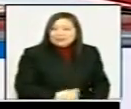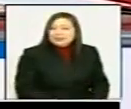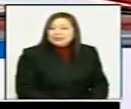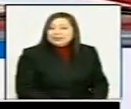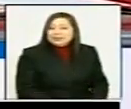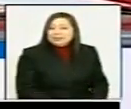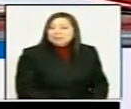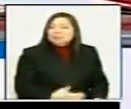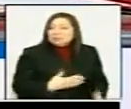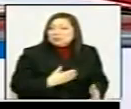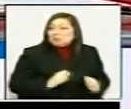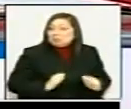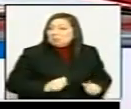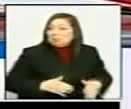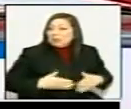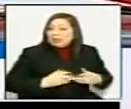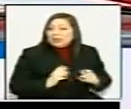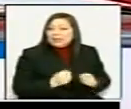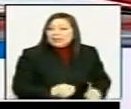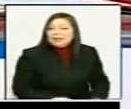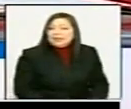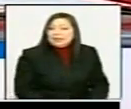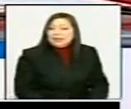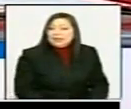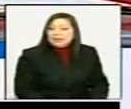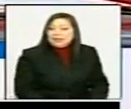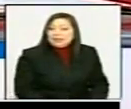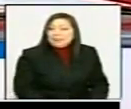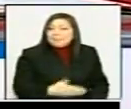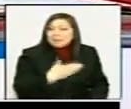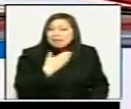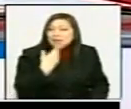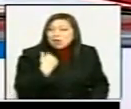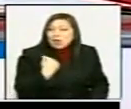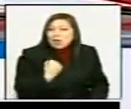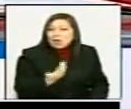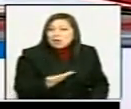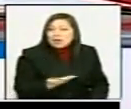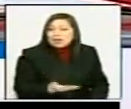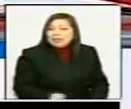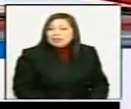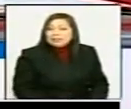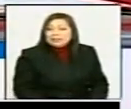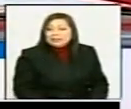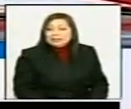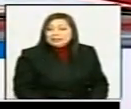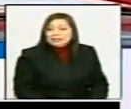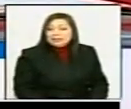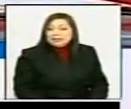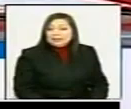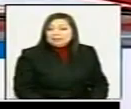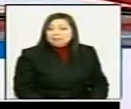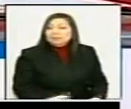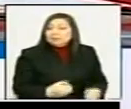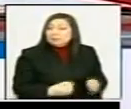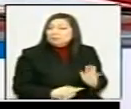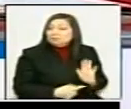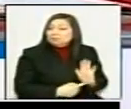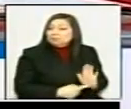que se pueda dar. Entonces, la mejor manera, más que las palabras, de